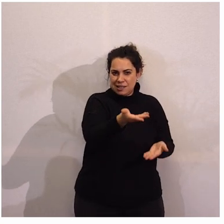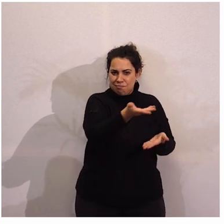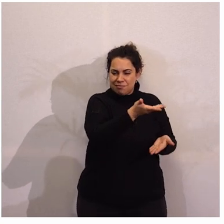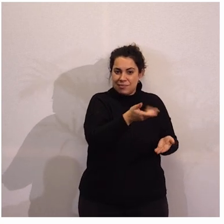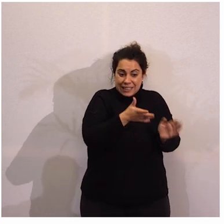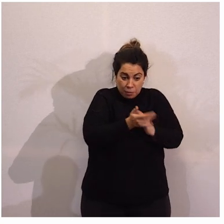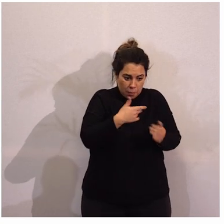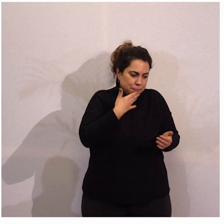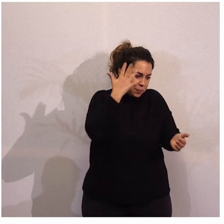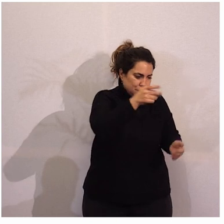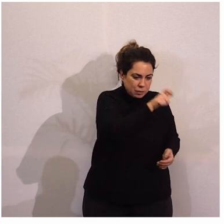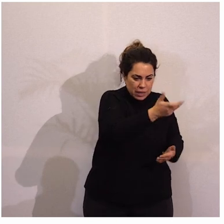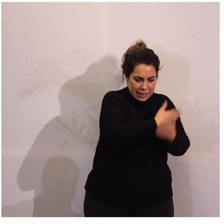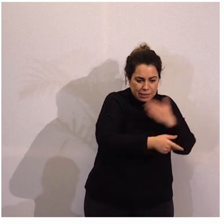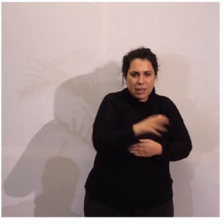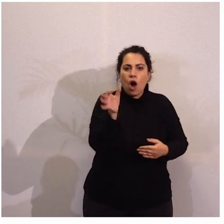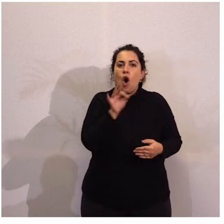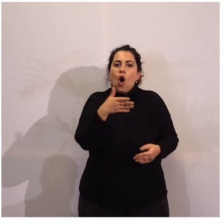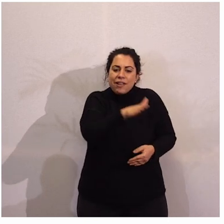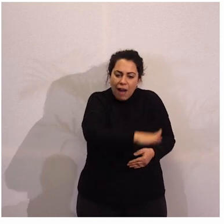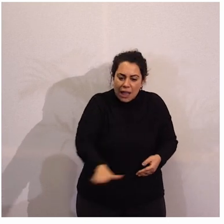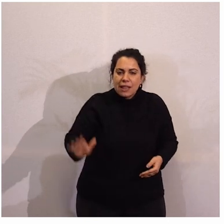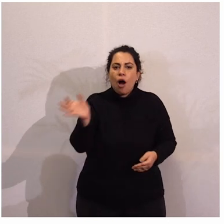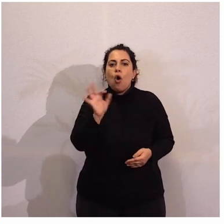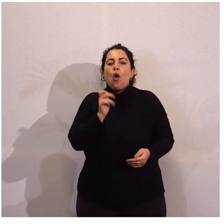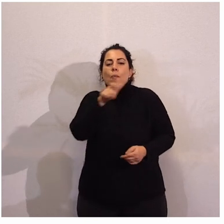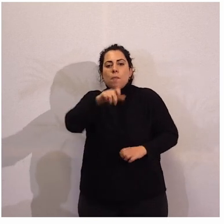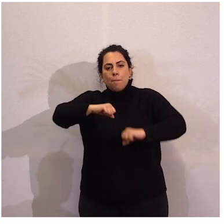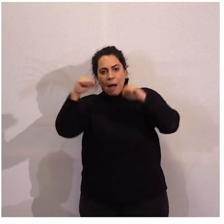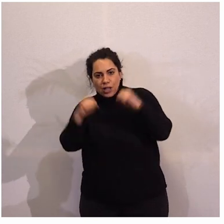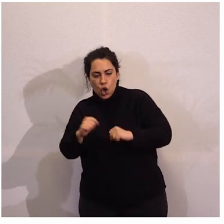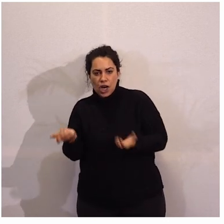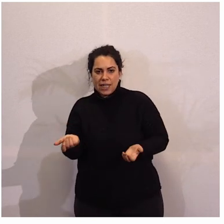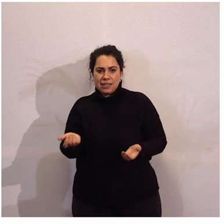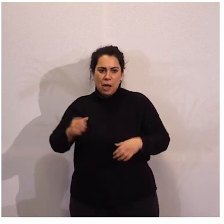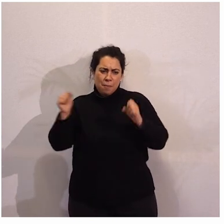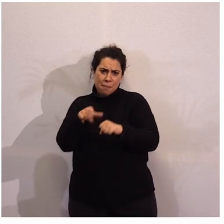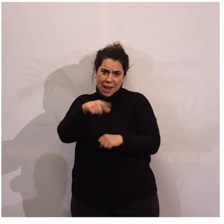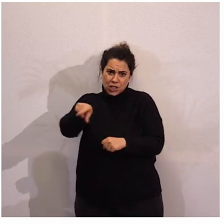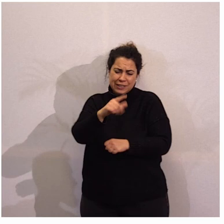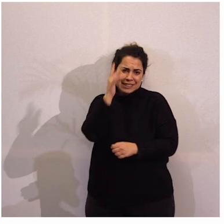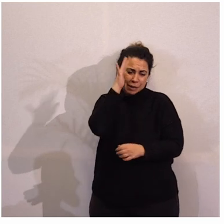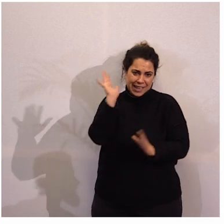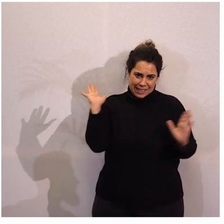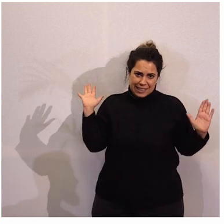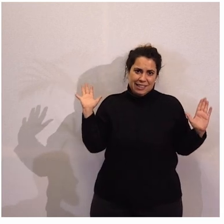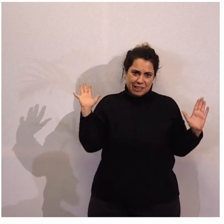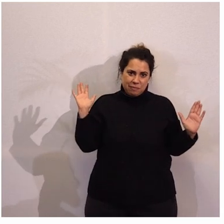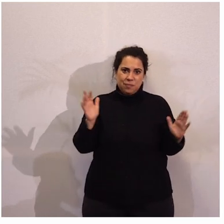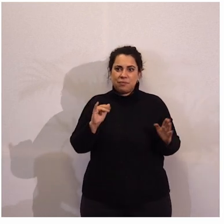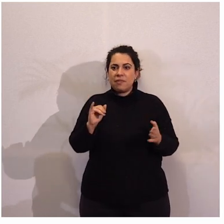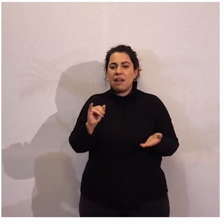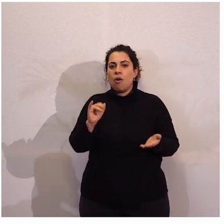con discapacidad, con infancia, con personas mayores. Con personas mayores os podéis imaginar, ¿no? Que hay una